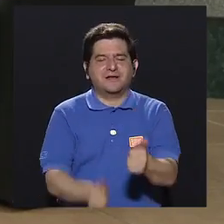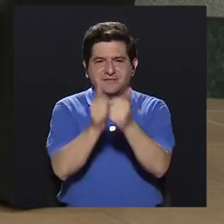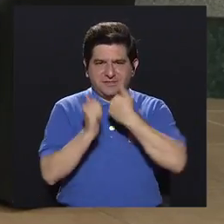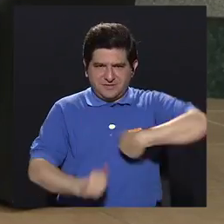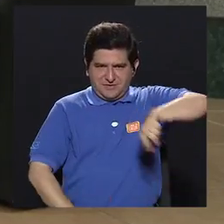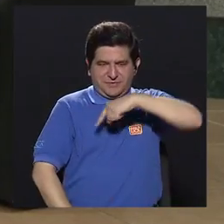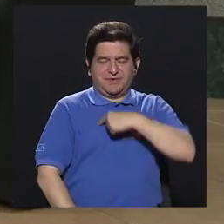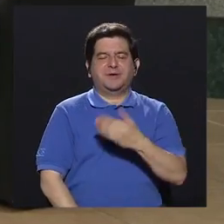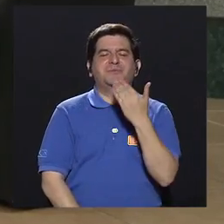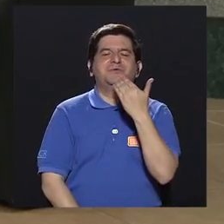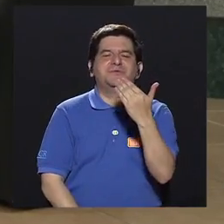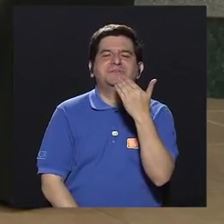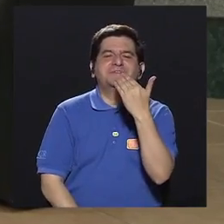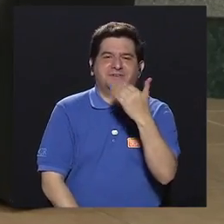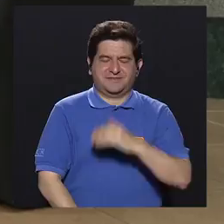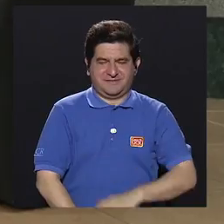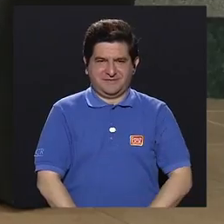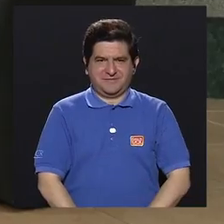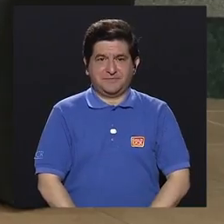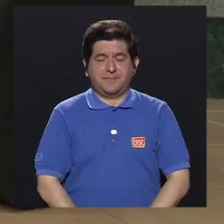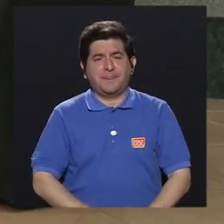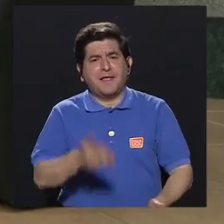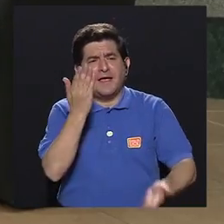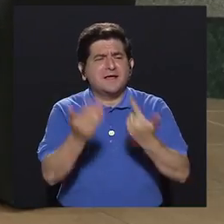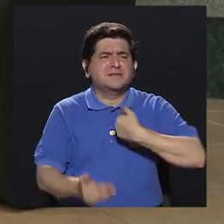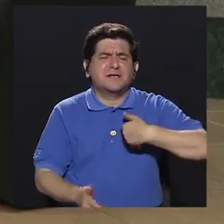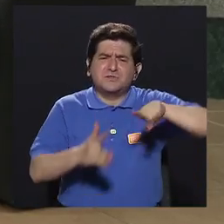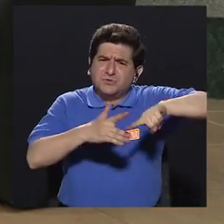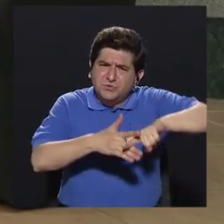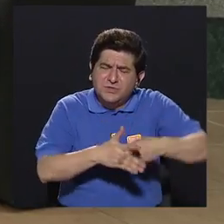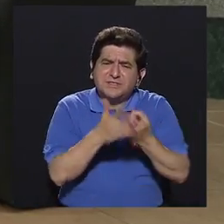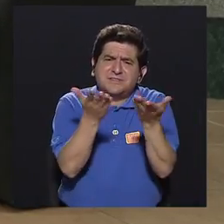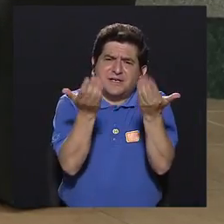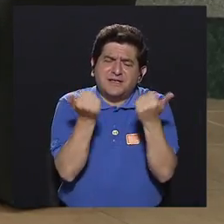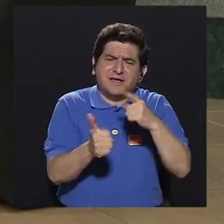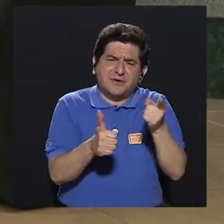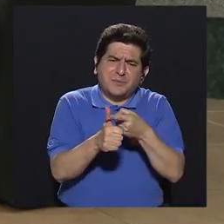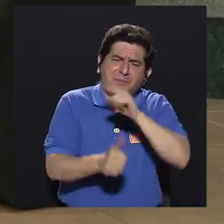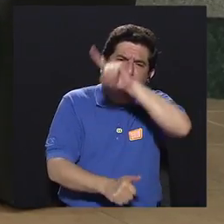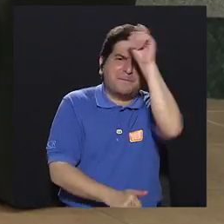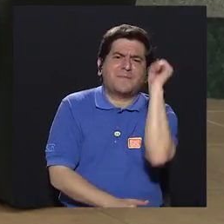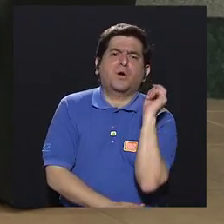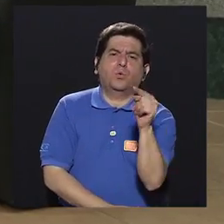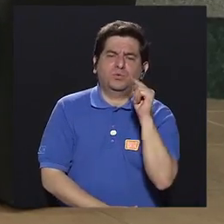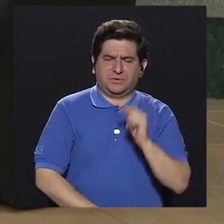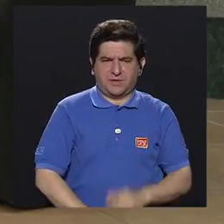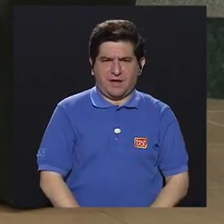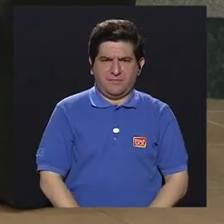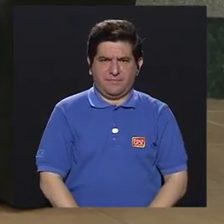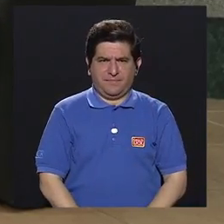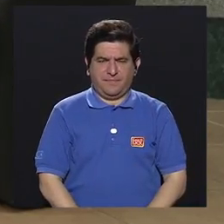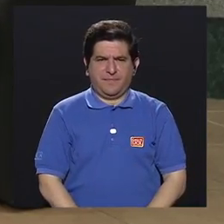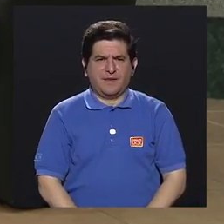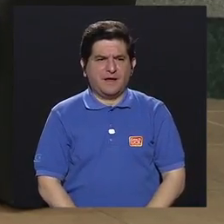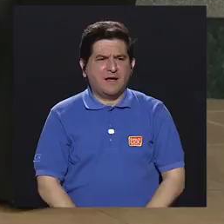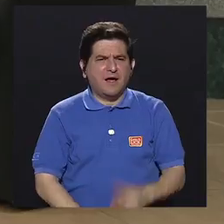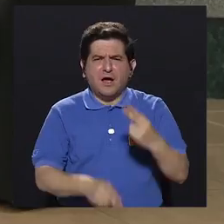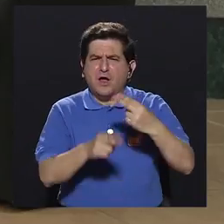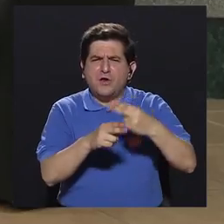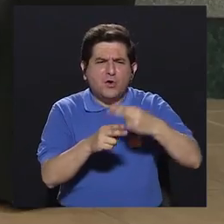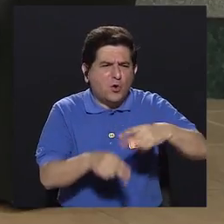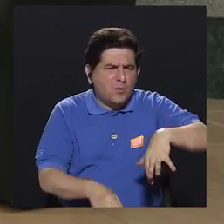acompañarnos. Muchísimas gracias por acompañarnos. Y tal vez yo quisiera comenzar con la primera pregunta, indicando qué